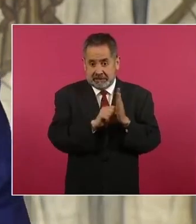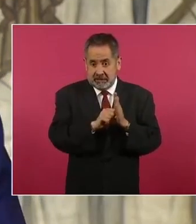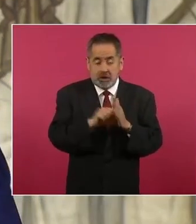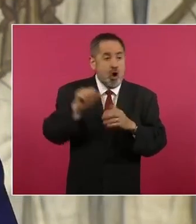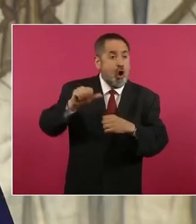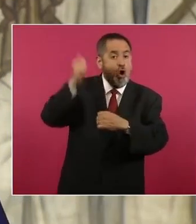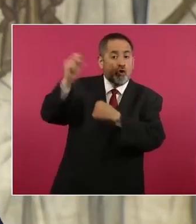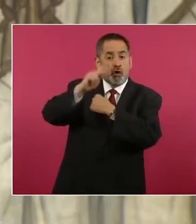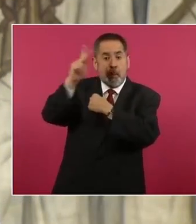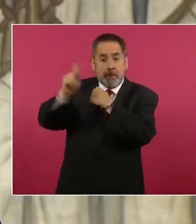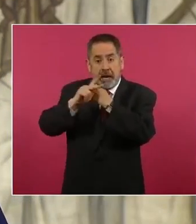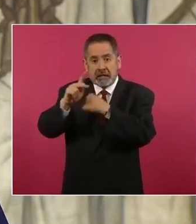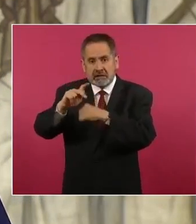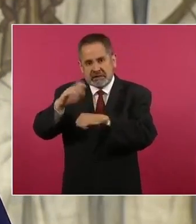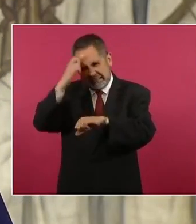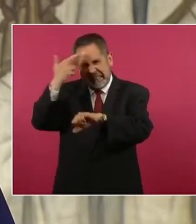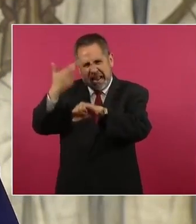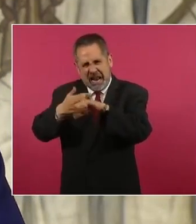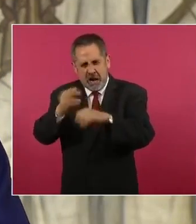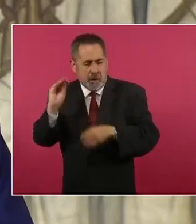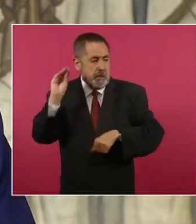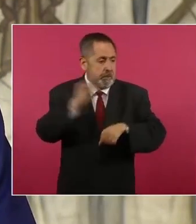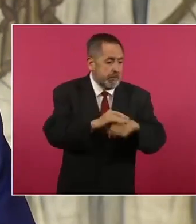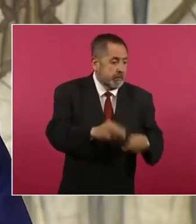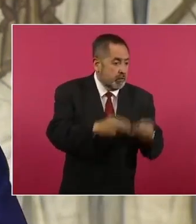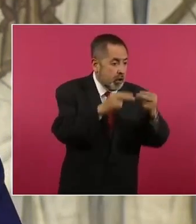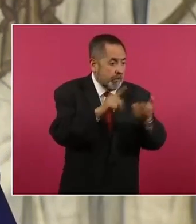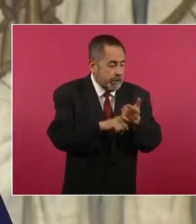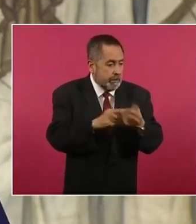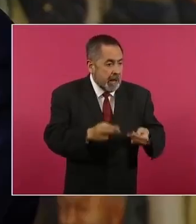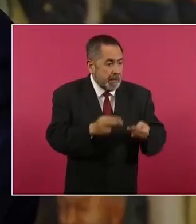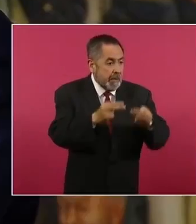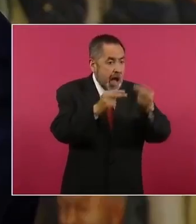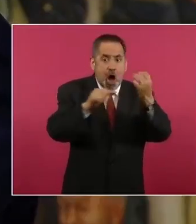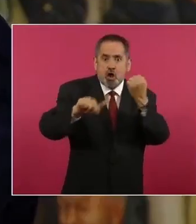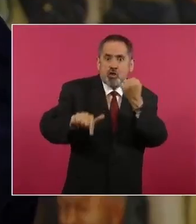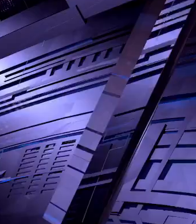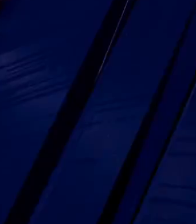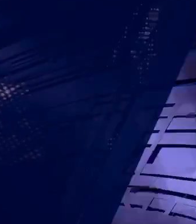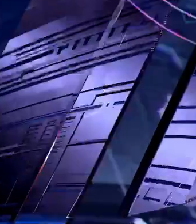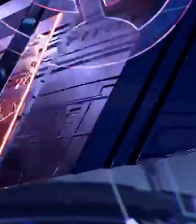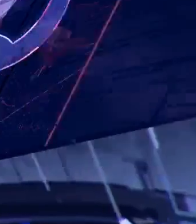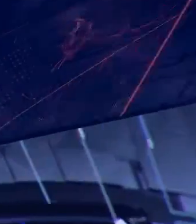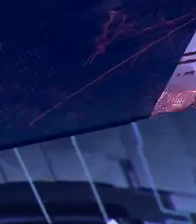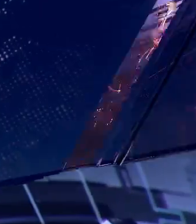creció en 12% en comparación con el mismo periodo del año pasado.